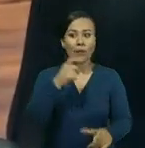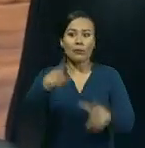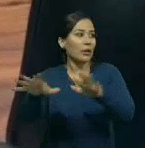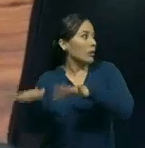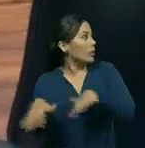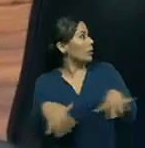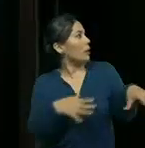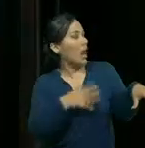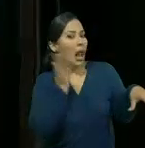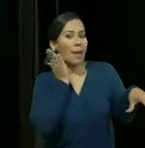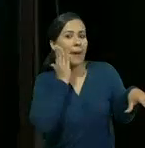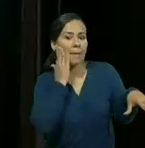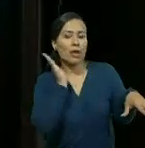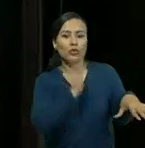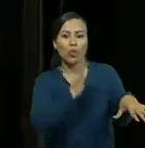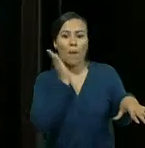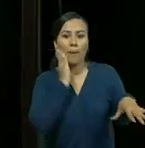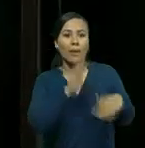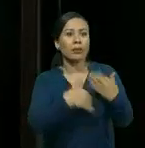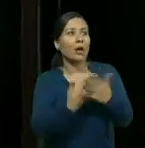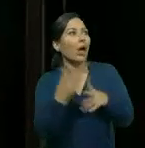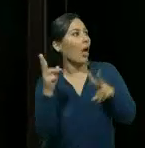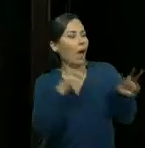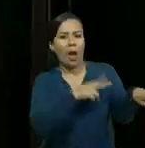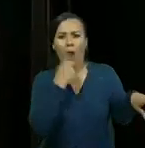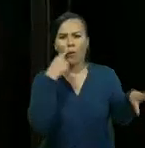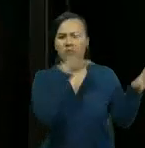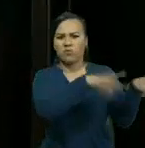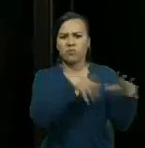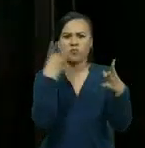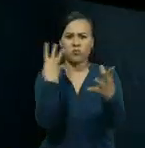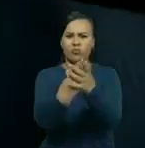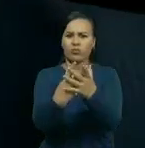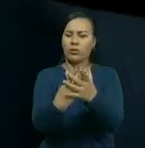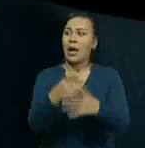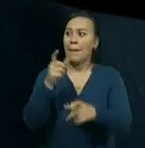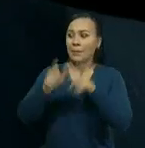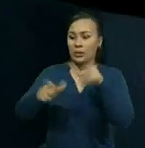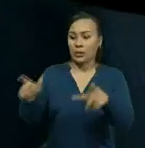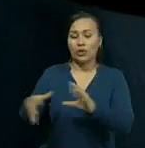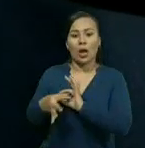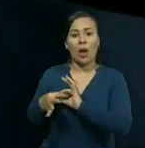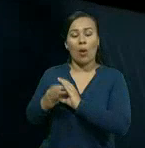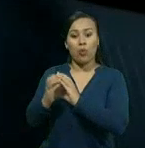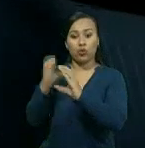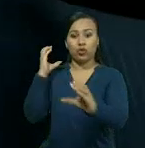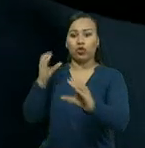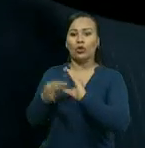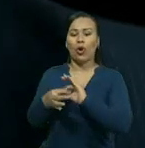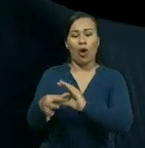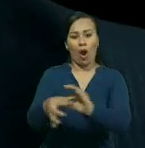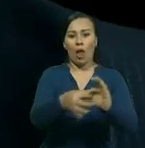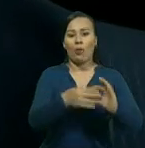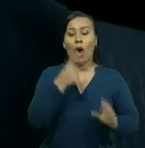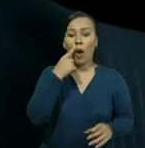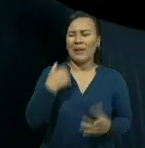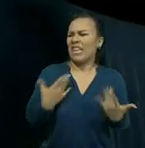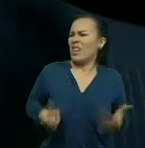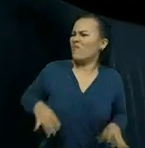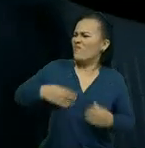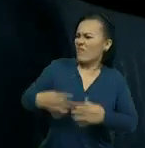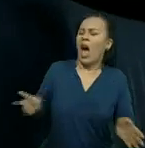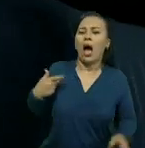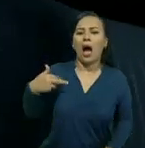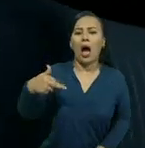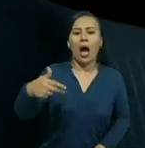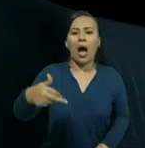su madre y a los demás pasajeros, quienes aprendieron al hombre. Y la gente del bus colaboró, esta persona quiso bajarse incluso en un lugar que